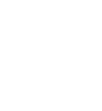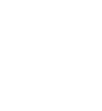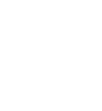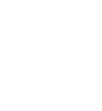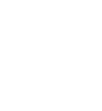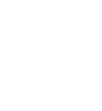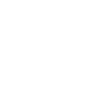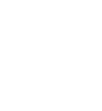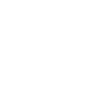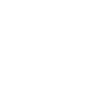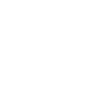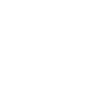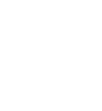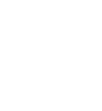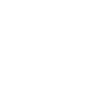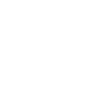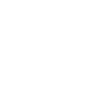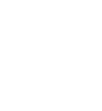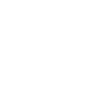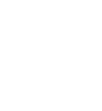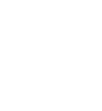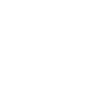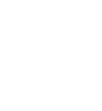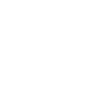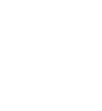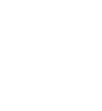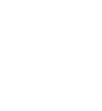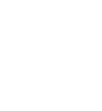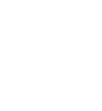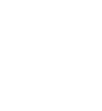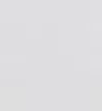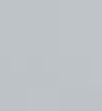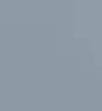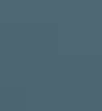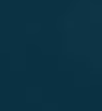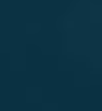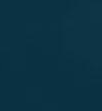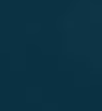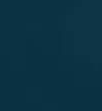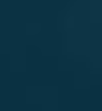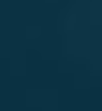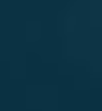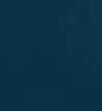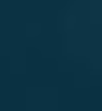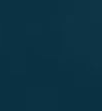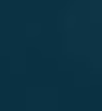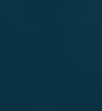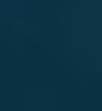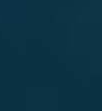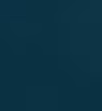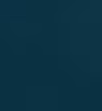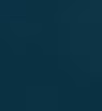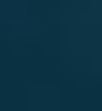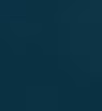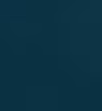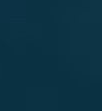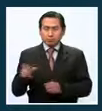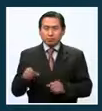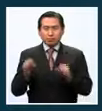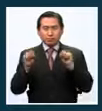Buenas noches, Bolivia. El Ministerio de Salud brinda el reporte número 99 de la situación del COVID-19 en el país.